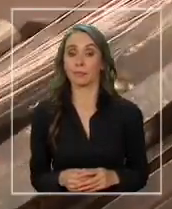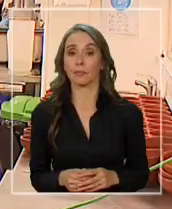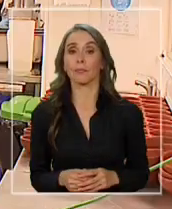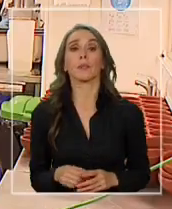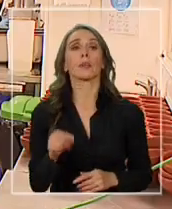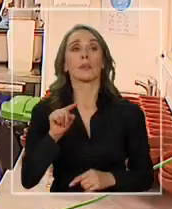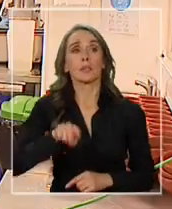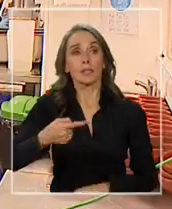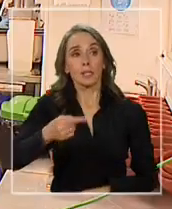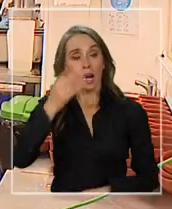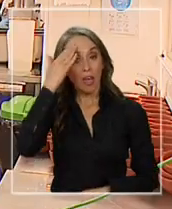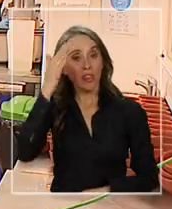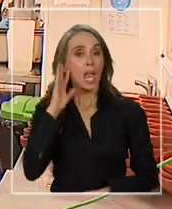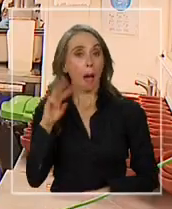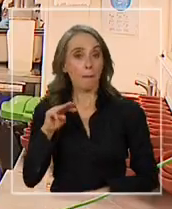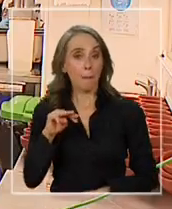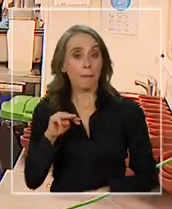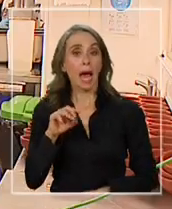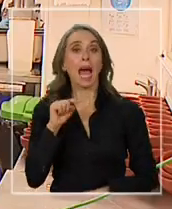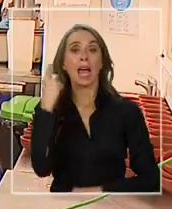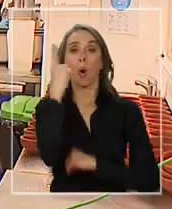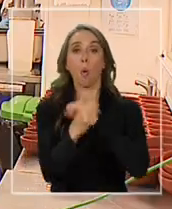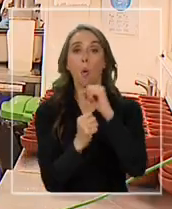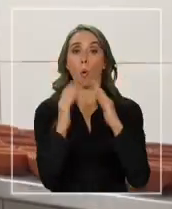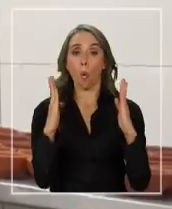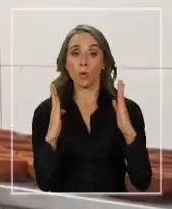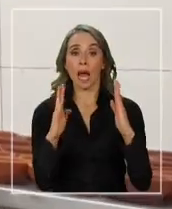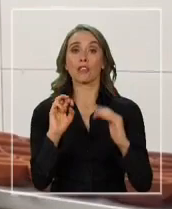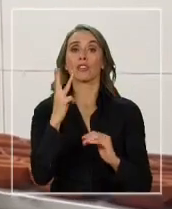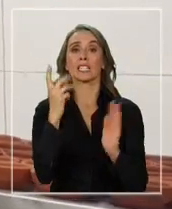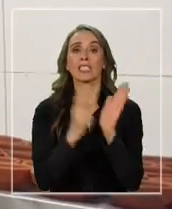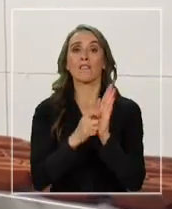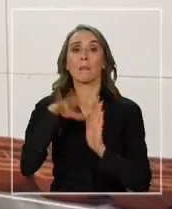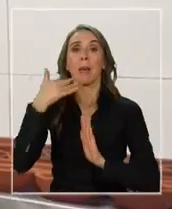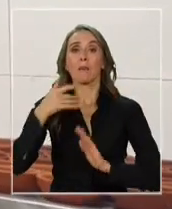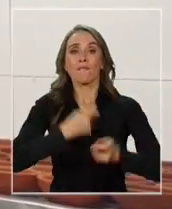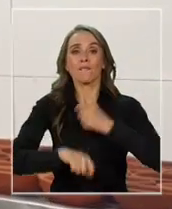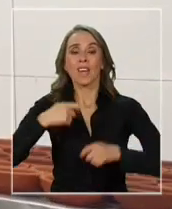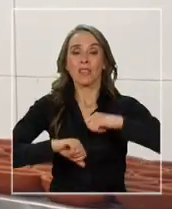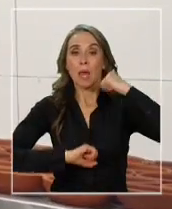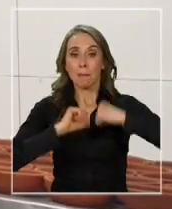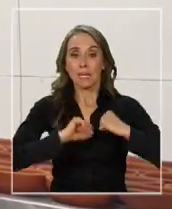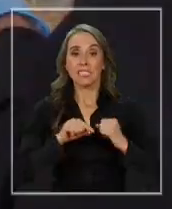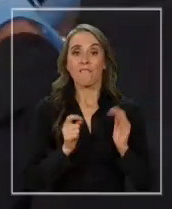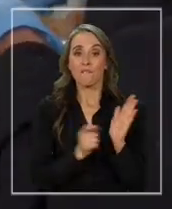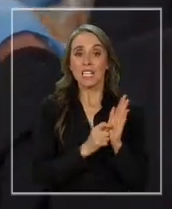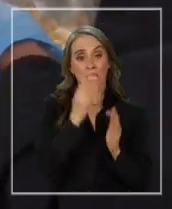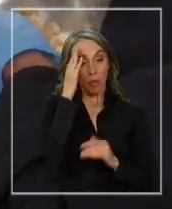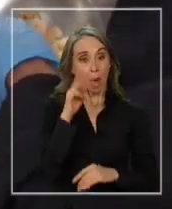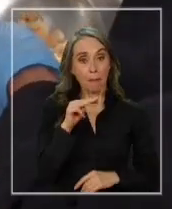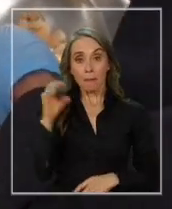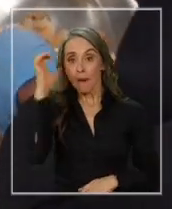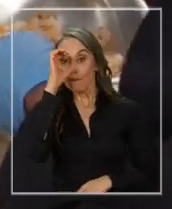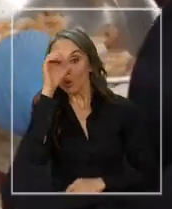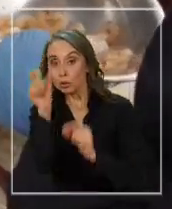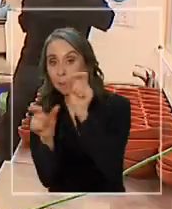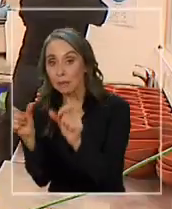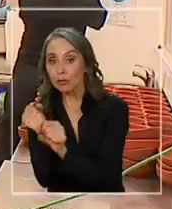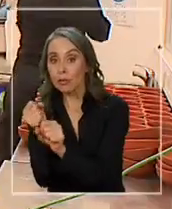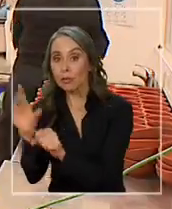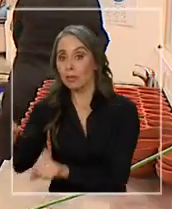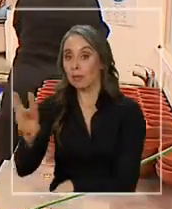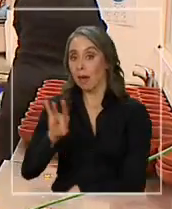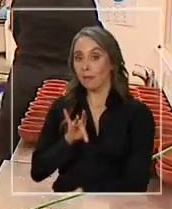El Día de la Madre, ¿ya?, es nuestra tercera fecha más importante en ventas de la empresa. Y siempre para esta fecha nos encontramos siempre en búsqueda de personas